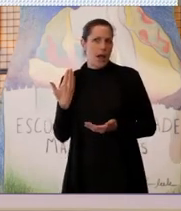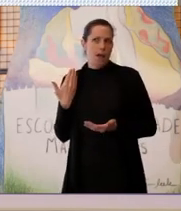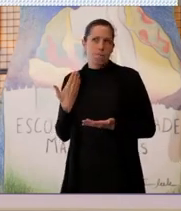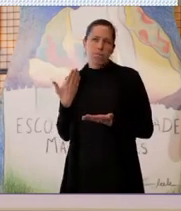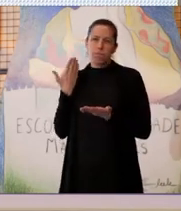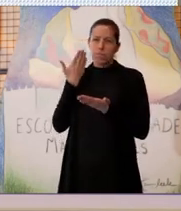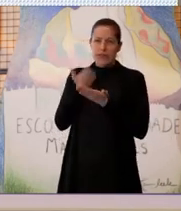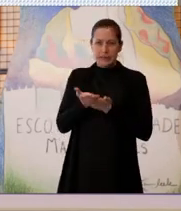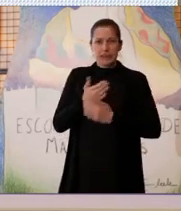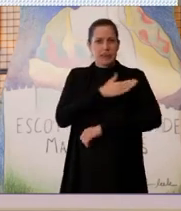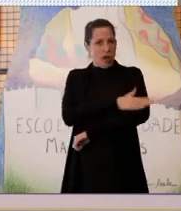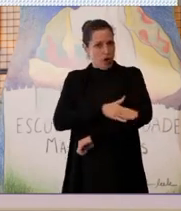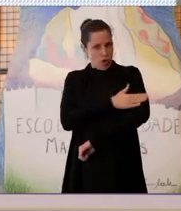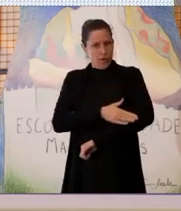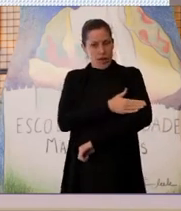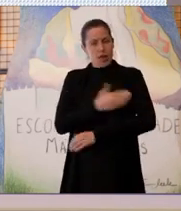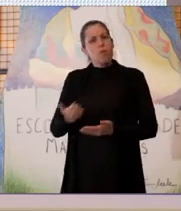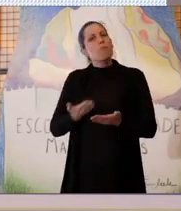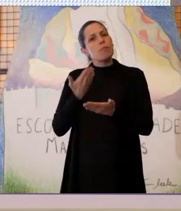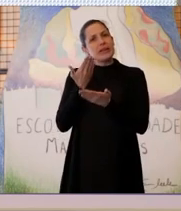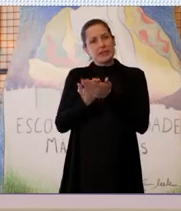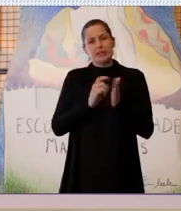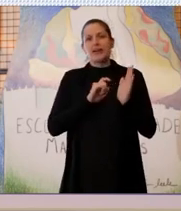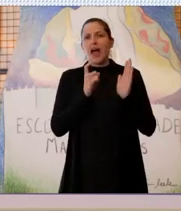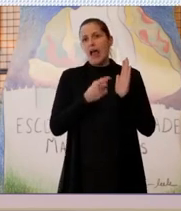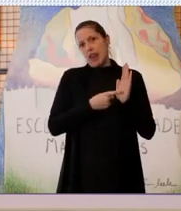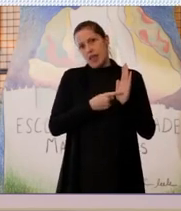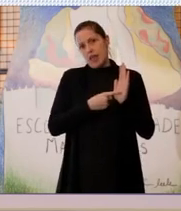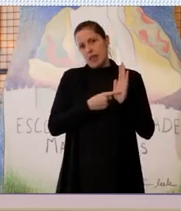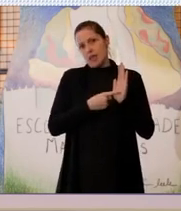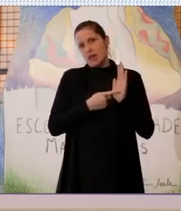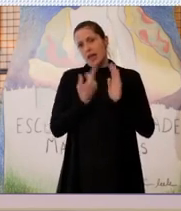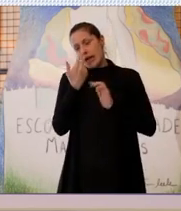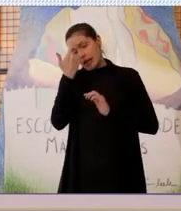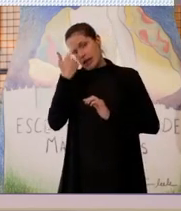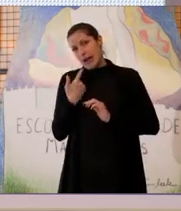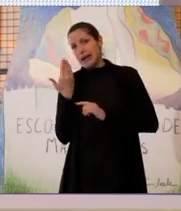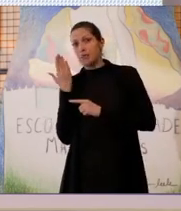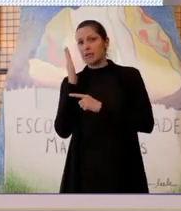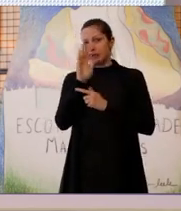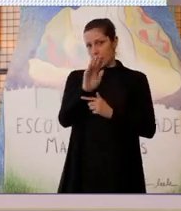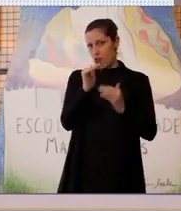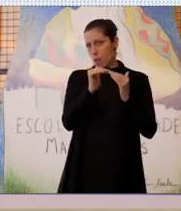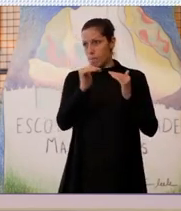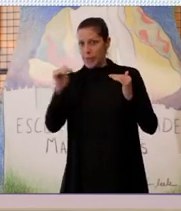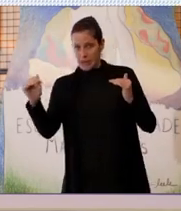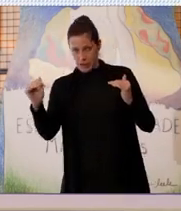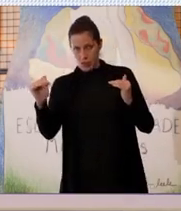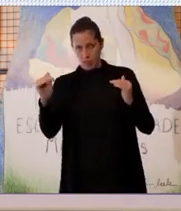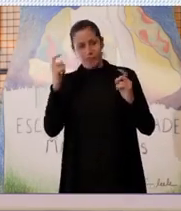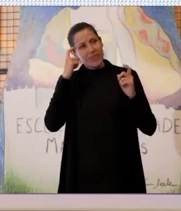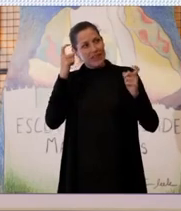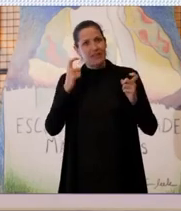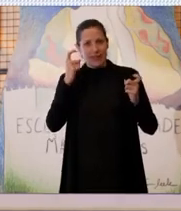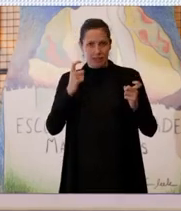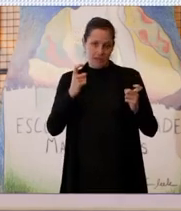el gobierno una ley de representación paritaria para cambiar de nuevo la lorez y que sean las